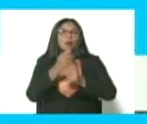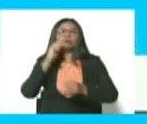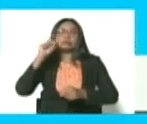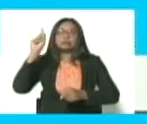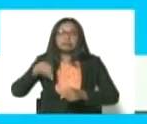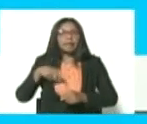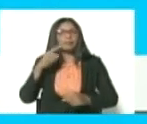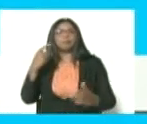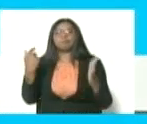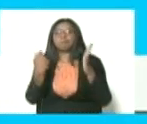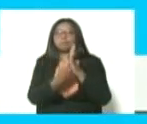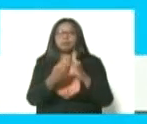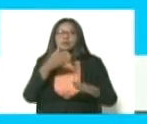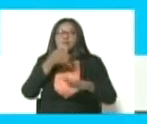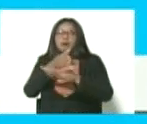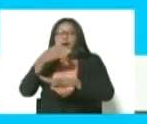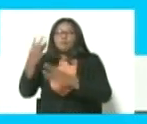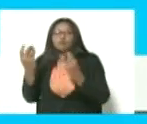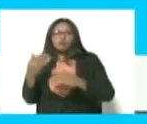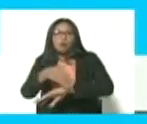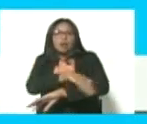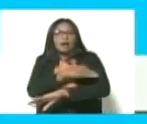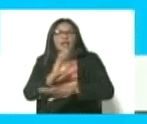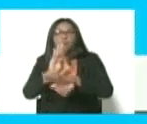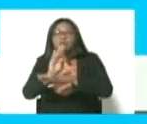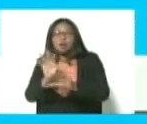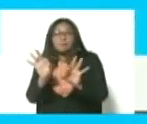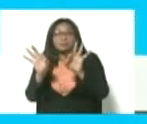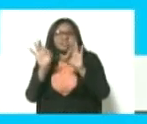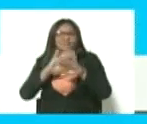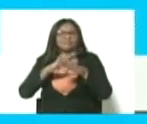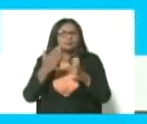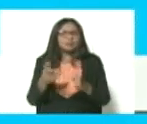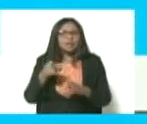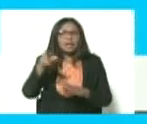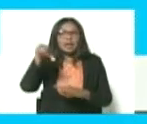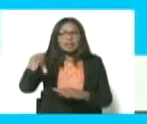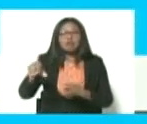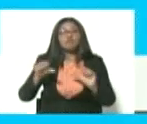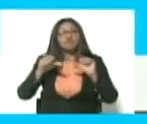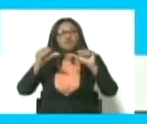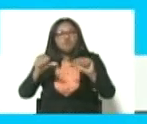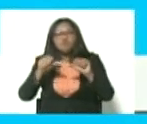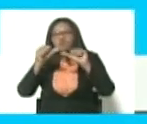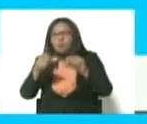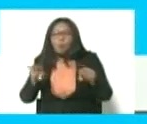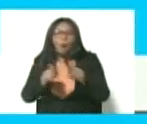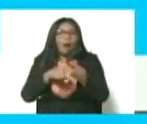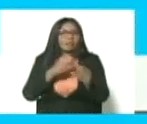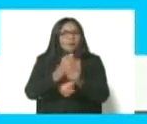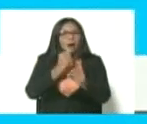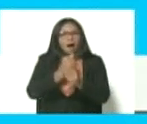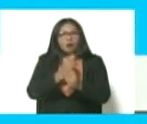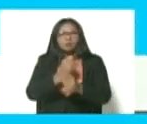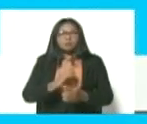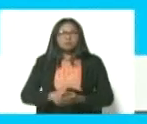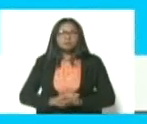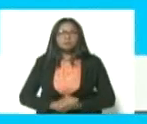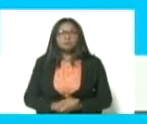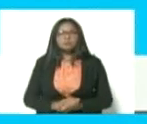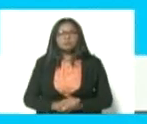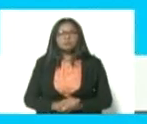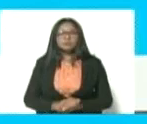su actividad de calle, su protección especial para que el Estado continúe su marcha, para continuar